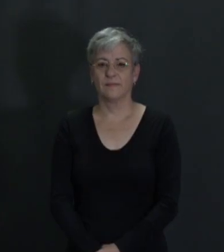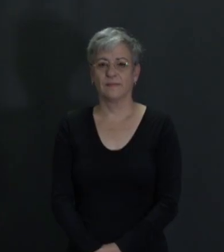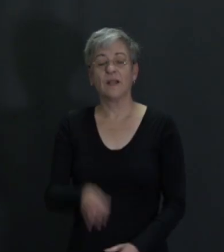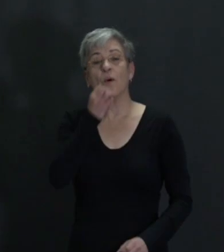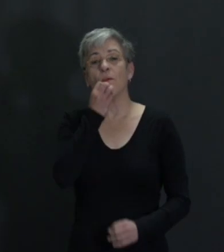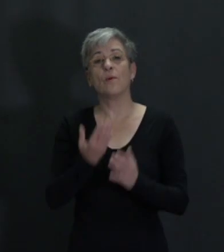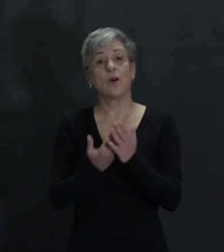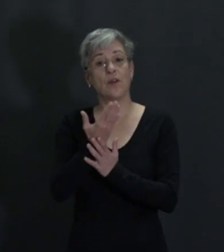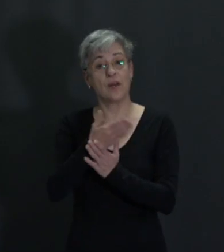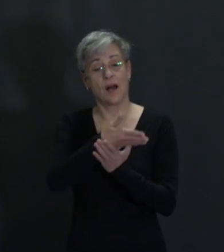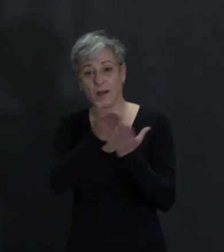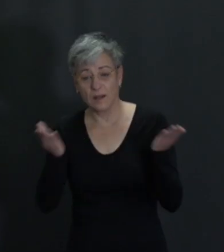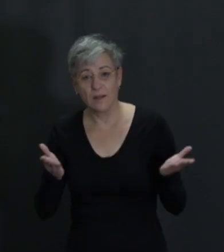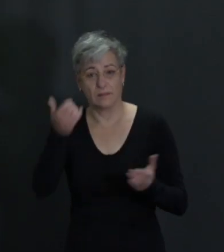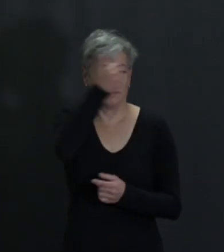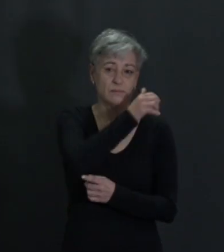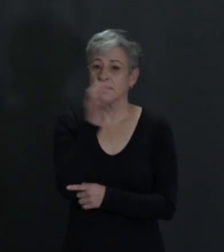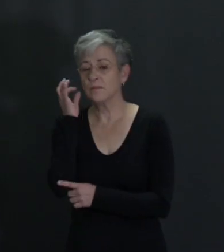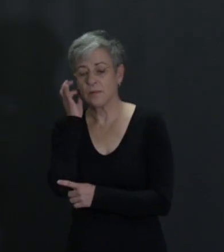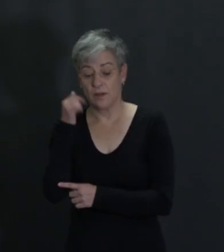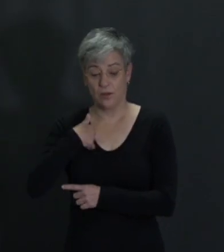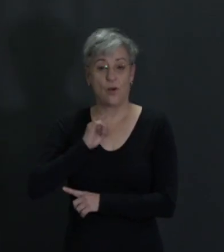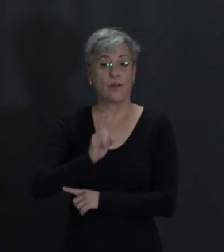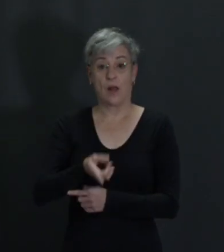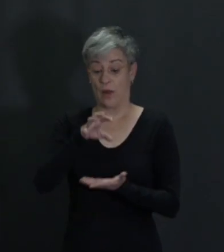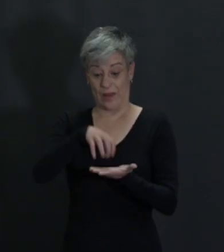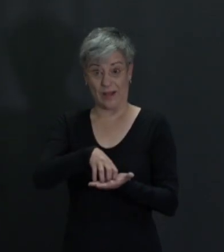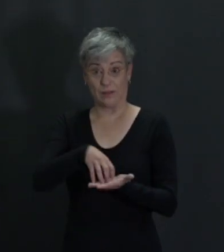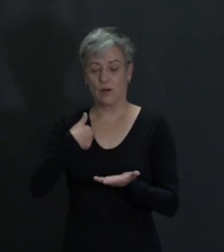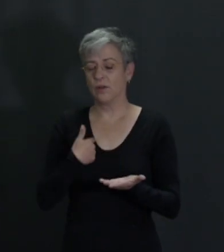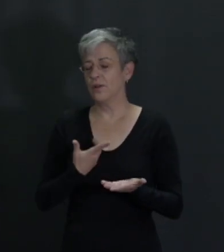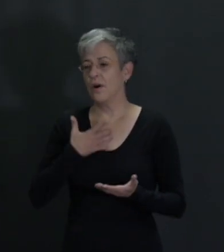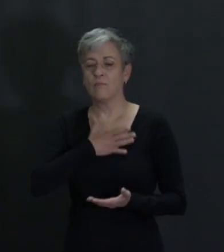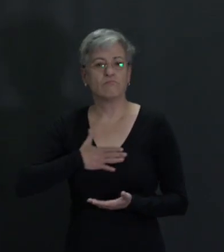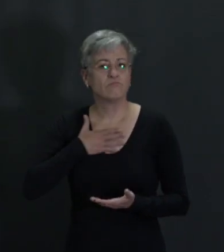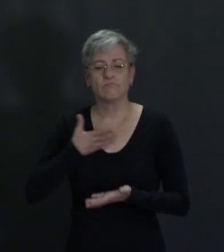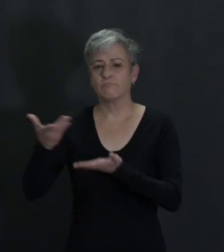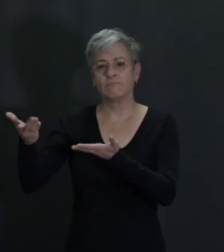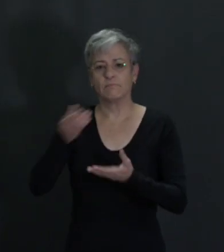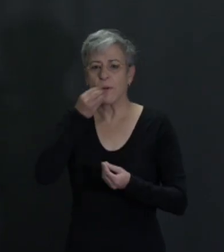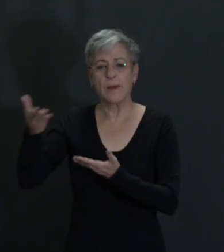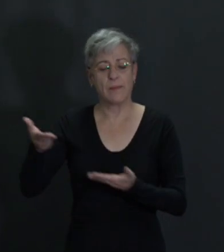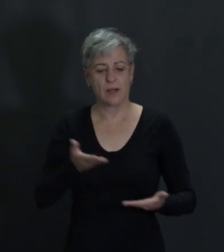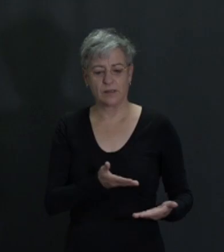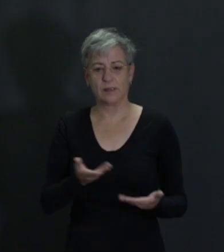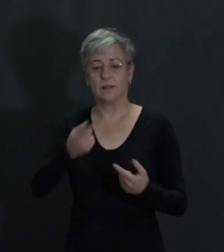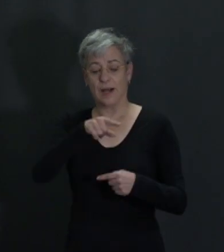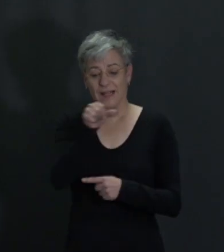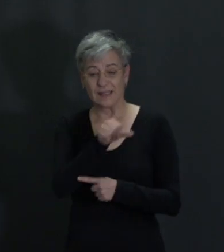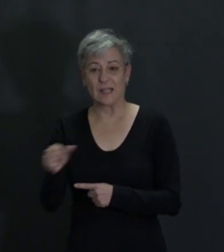Buenos días a todas y todos. Como director del centro, es para mí un gusto daros la bienvenida a la Semana de Encuentros